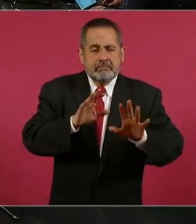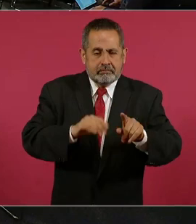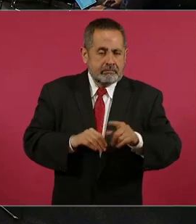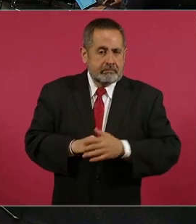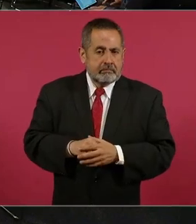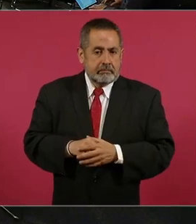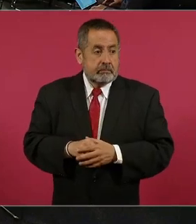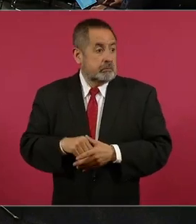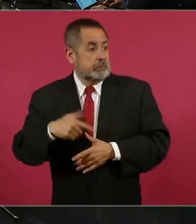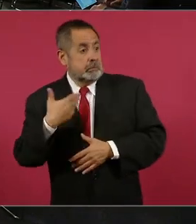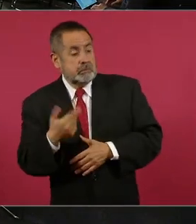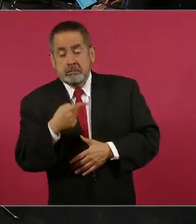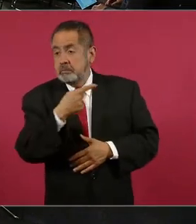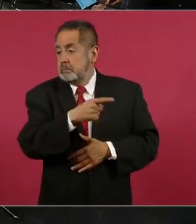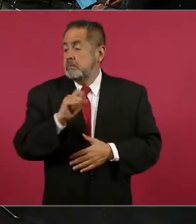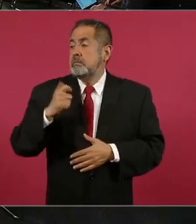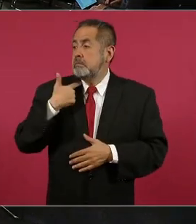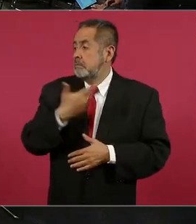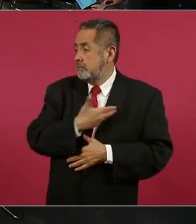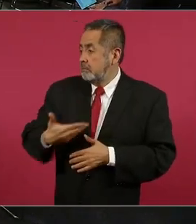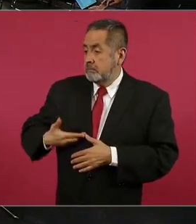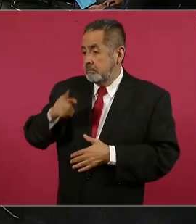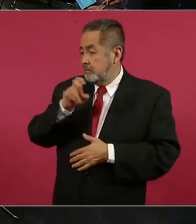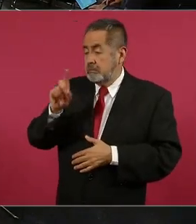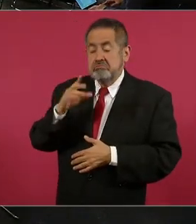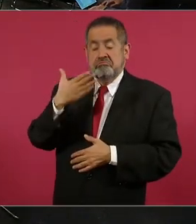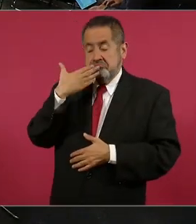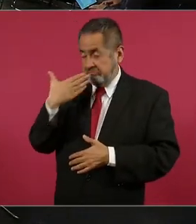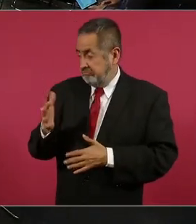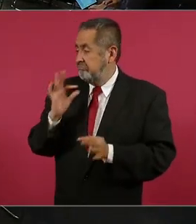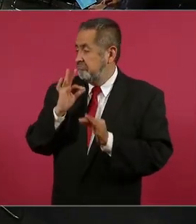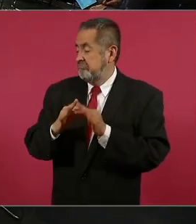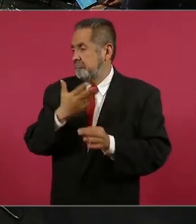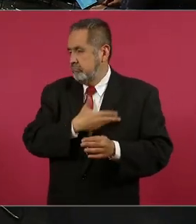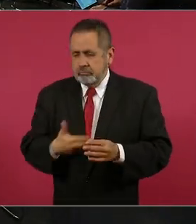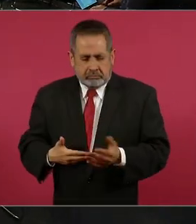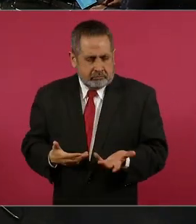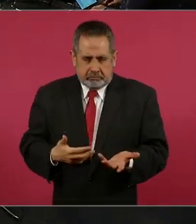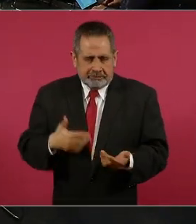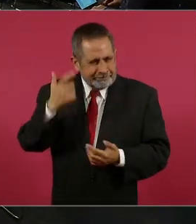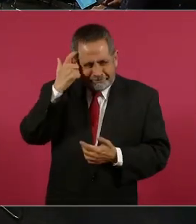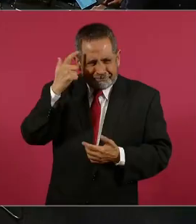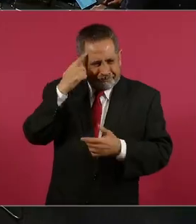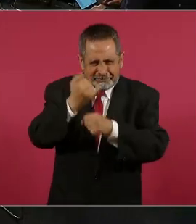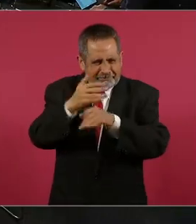lo considere buen gobernante, o es que no tiene información,